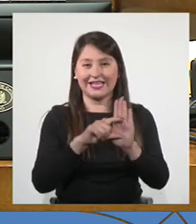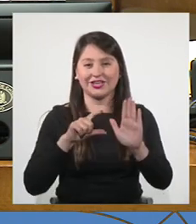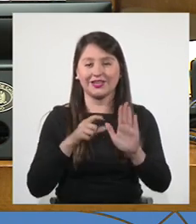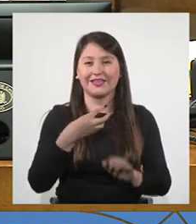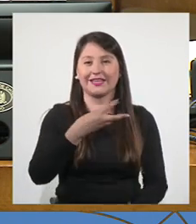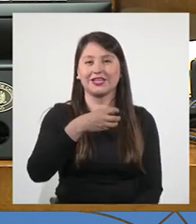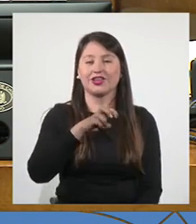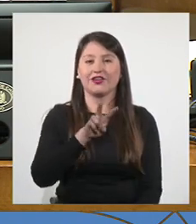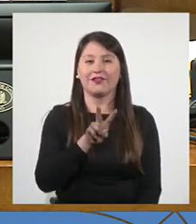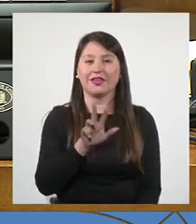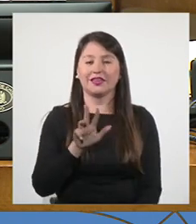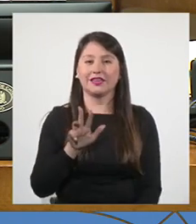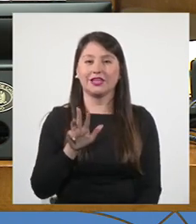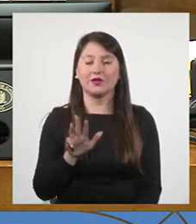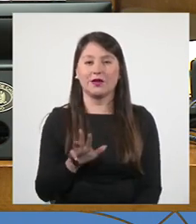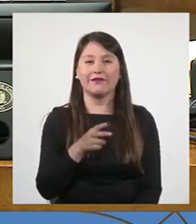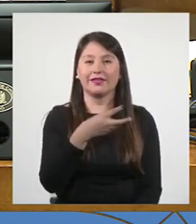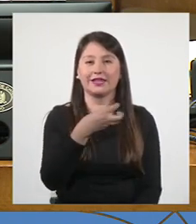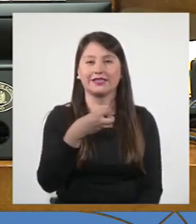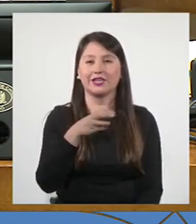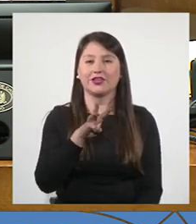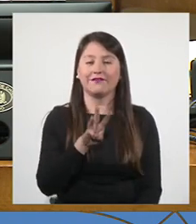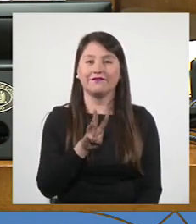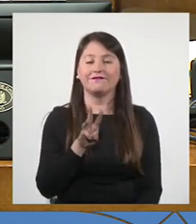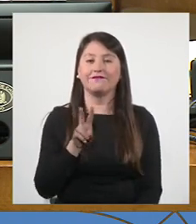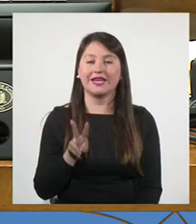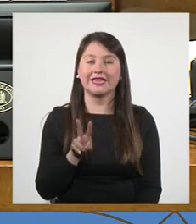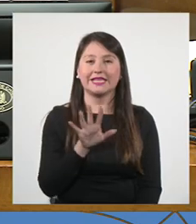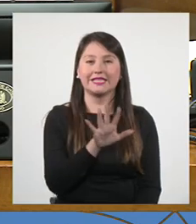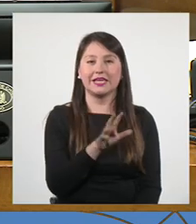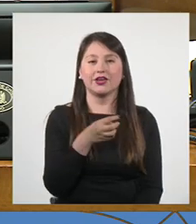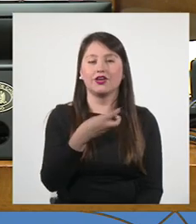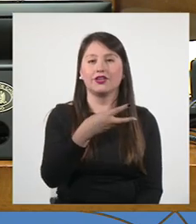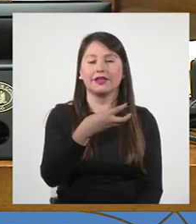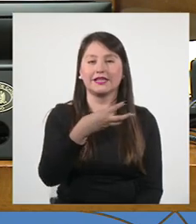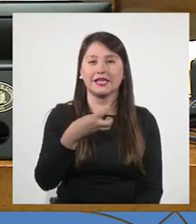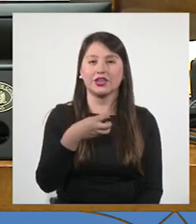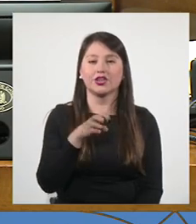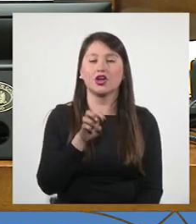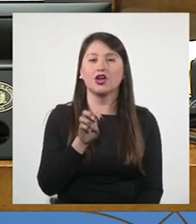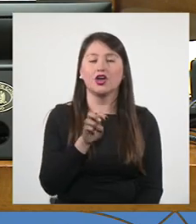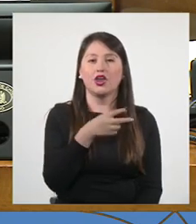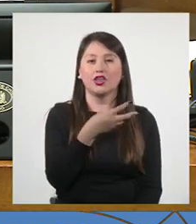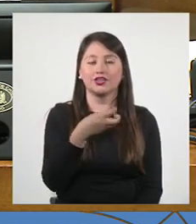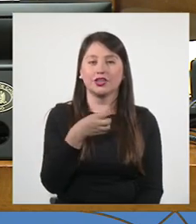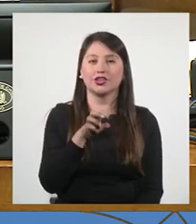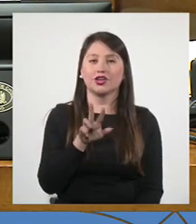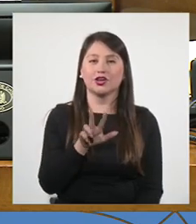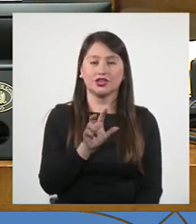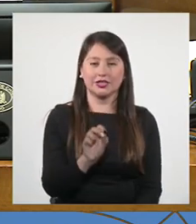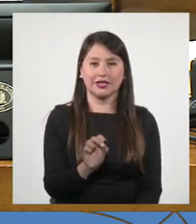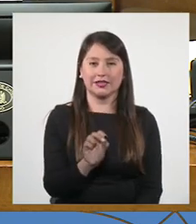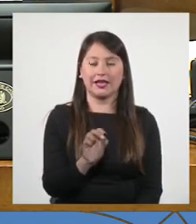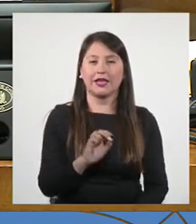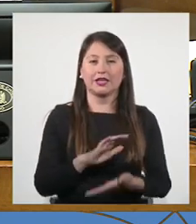329, 335, 281 y 280 corresponden a